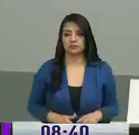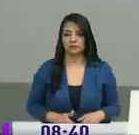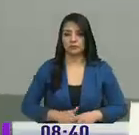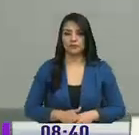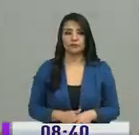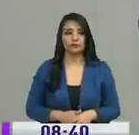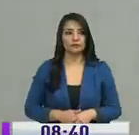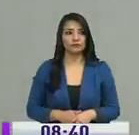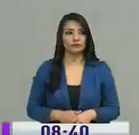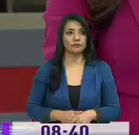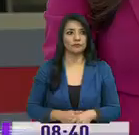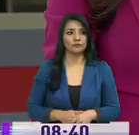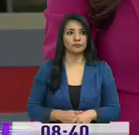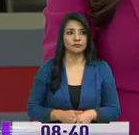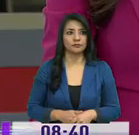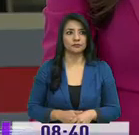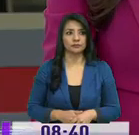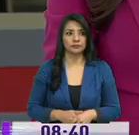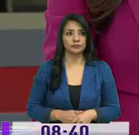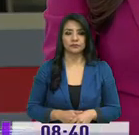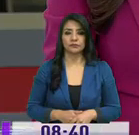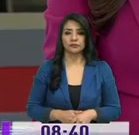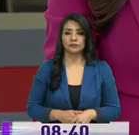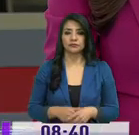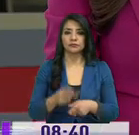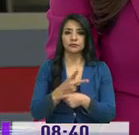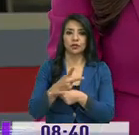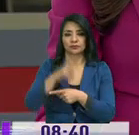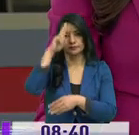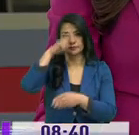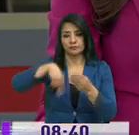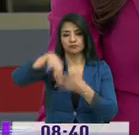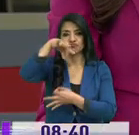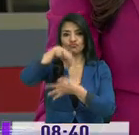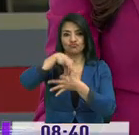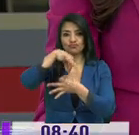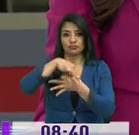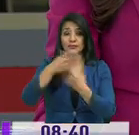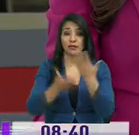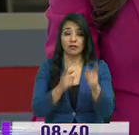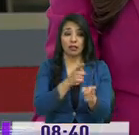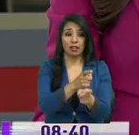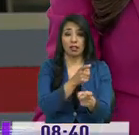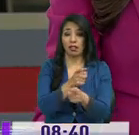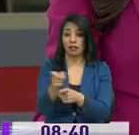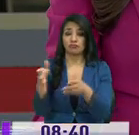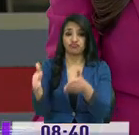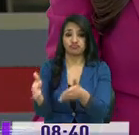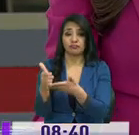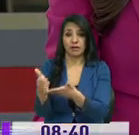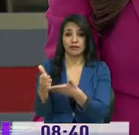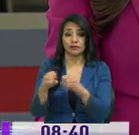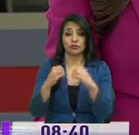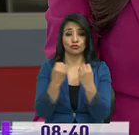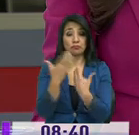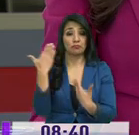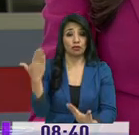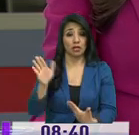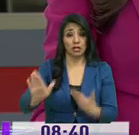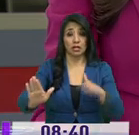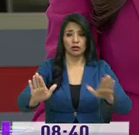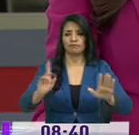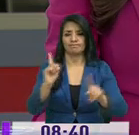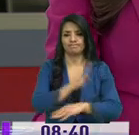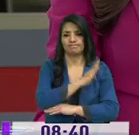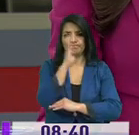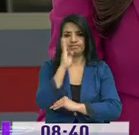Informó Javier Rosero. Y el Consejo Nacional Electoral se descarta presiones para beneficiar a partidos políticos determinados. Por otro